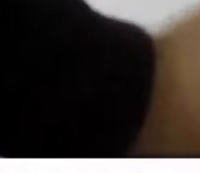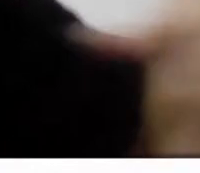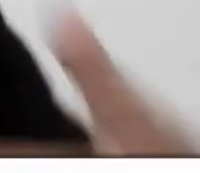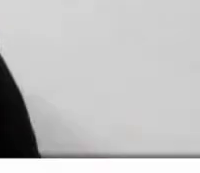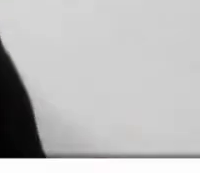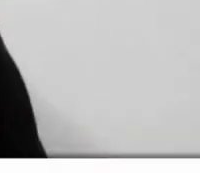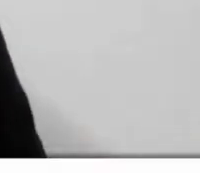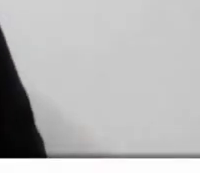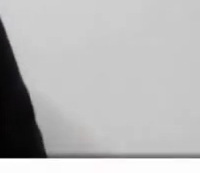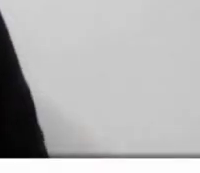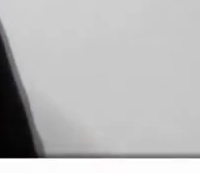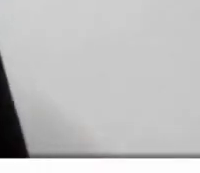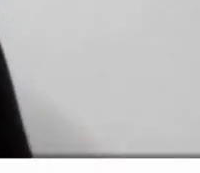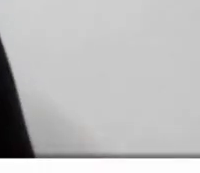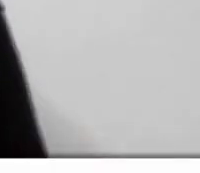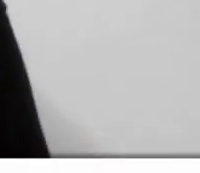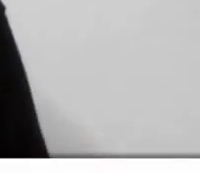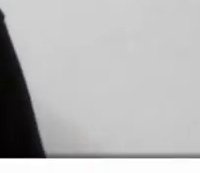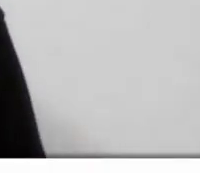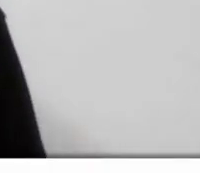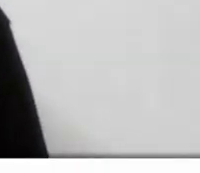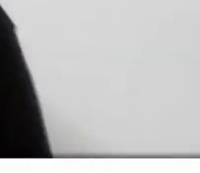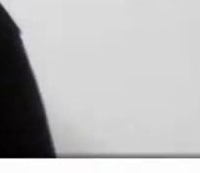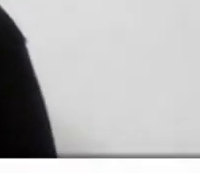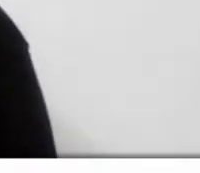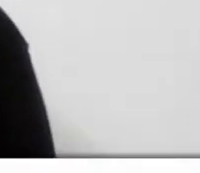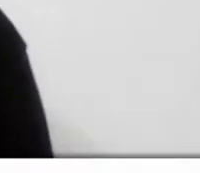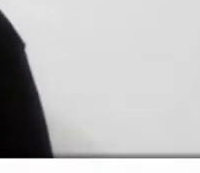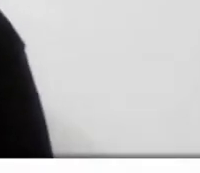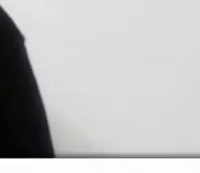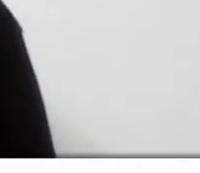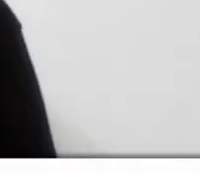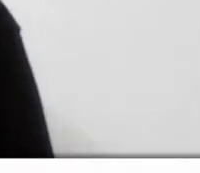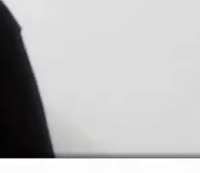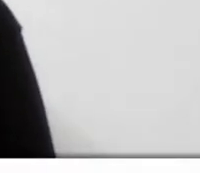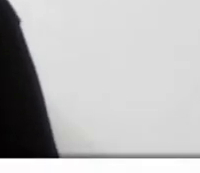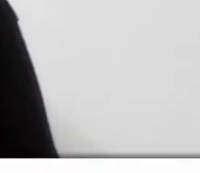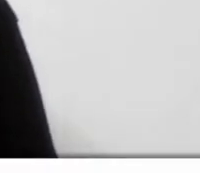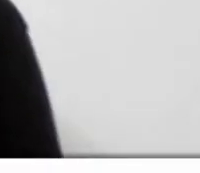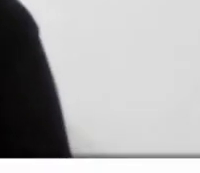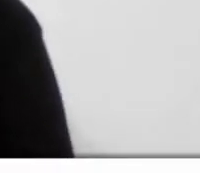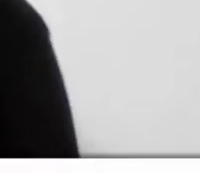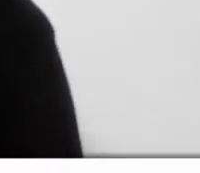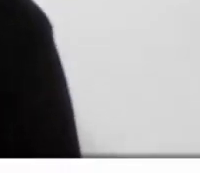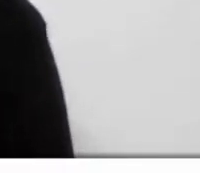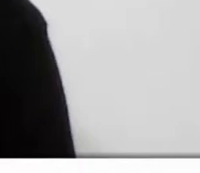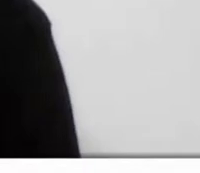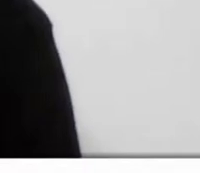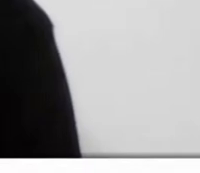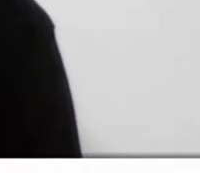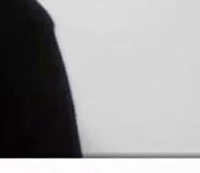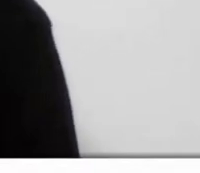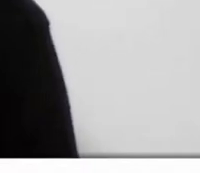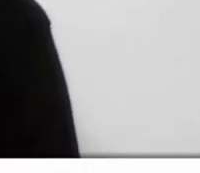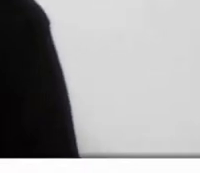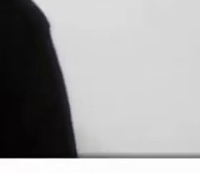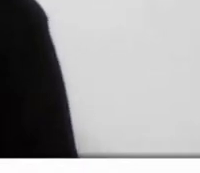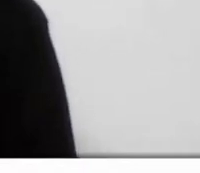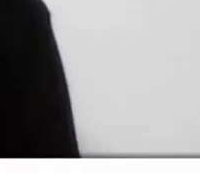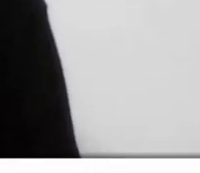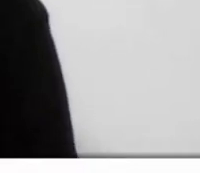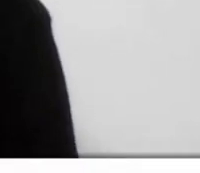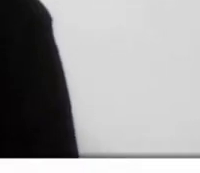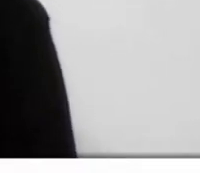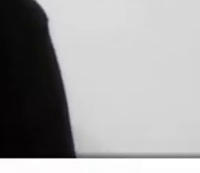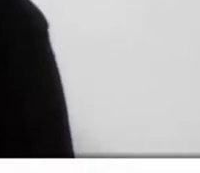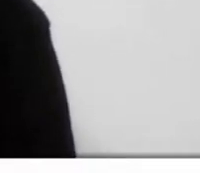tiene el departamento, quedaba lo más cercano a 60 kilómetros de la zona donde, por la propia